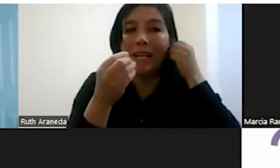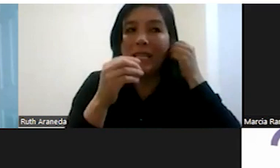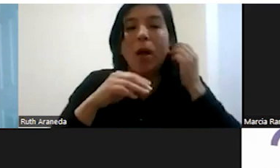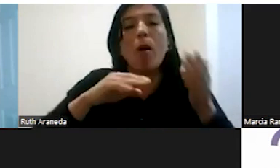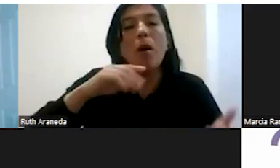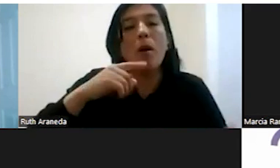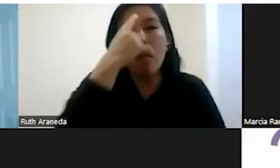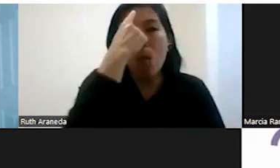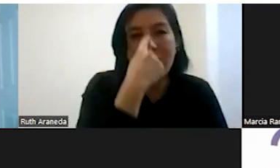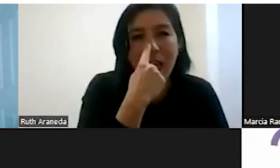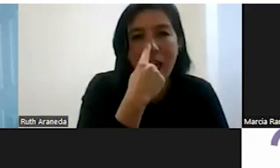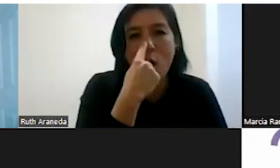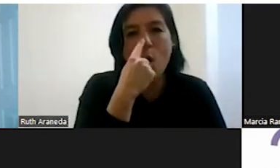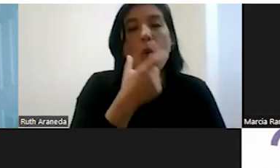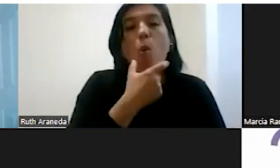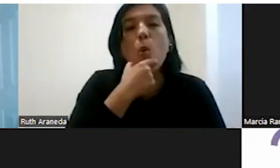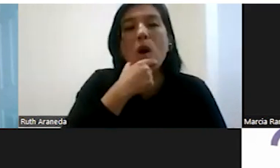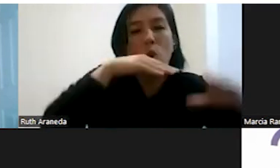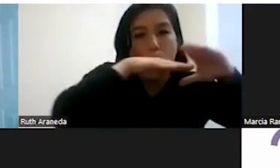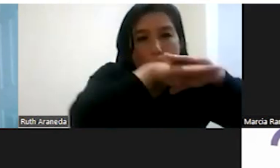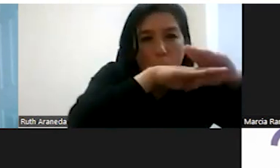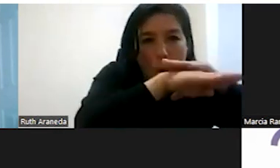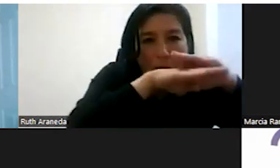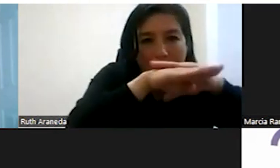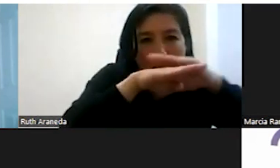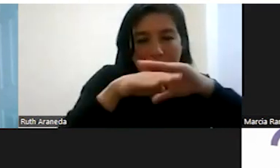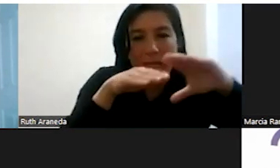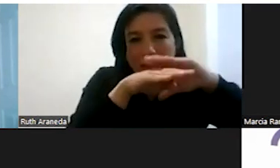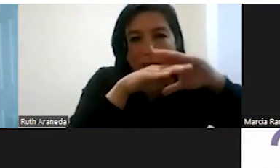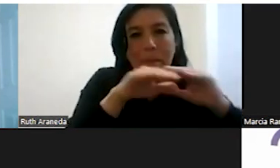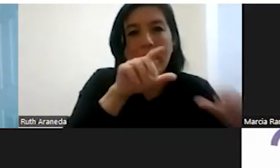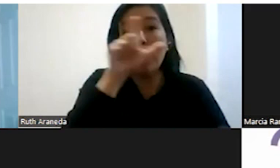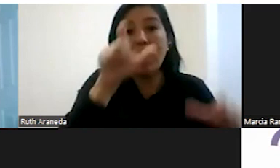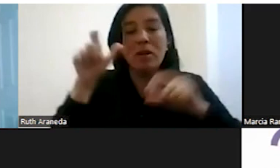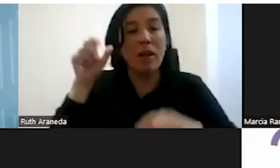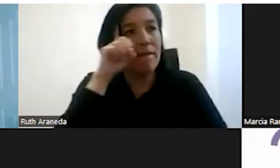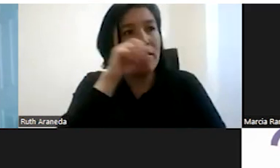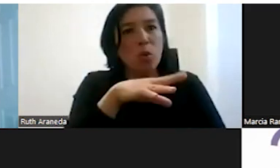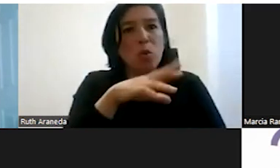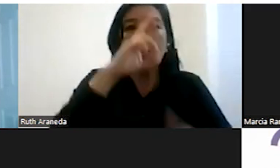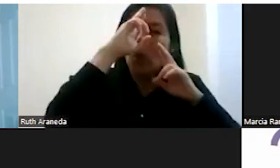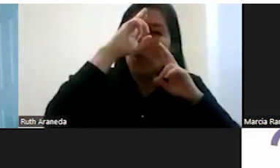dar un homenaje a estos sitios y a estos lugares que son tan significativos para todos, no solamente para